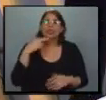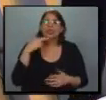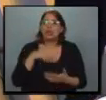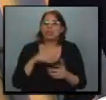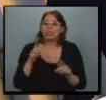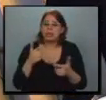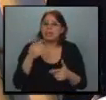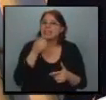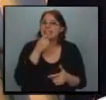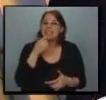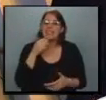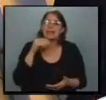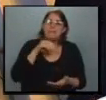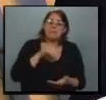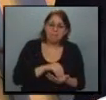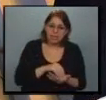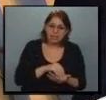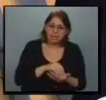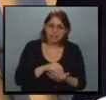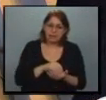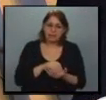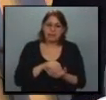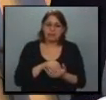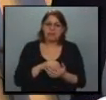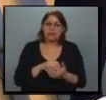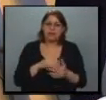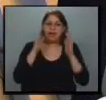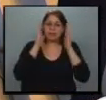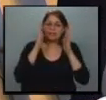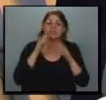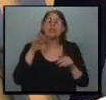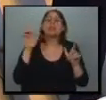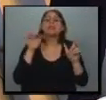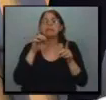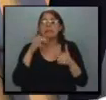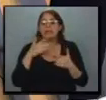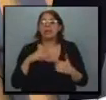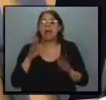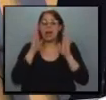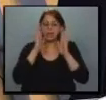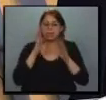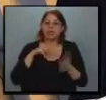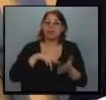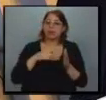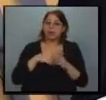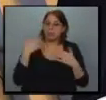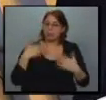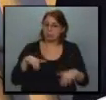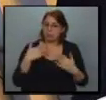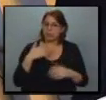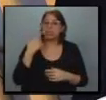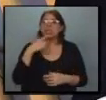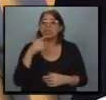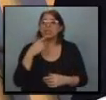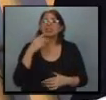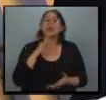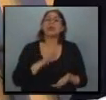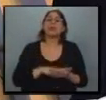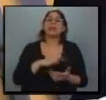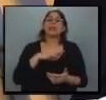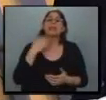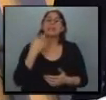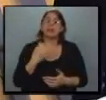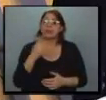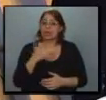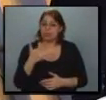tiene algo que lo lleva a la primera plana de los medios. Así que atención con esto, pues es un problema grande cuando hablamos de inseguridad y